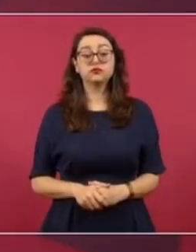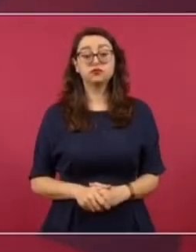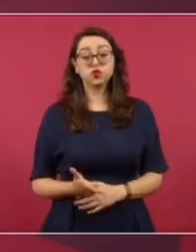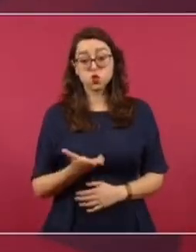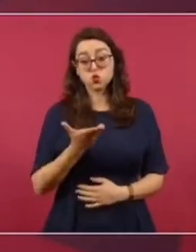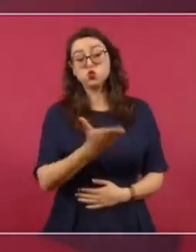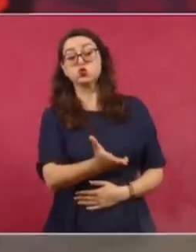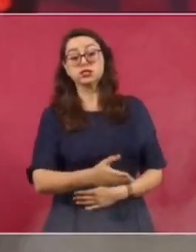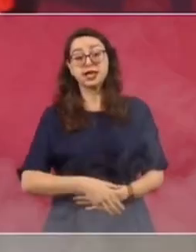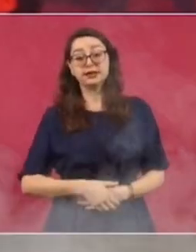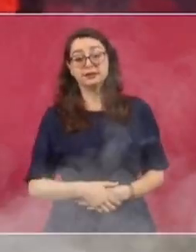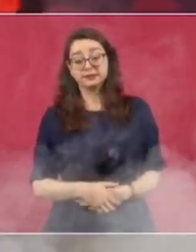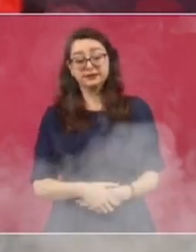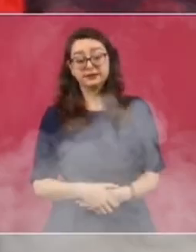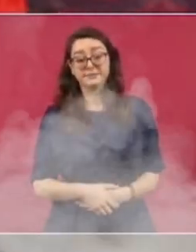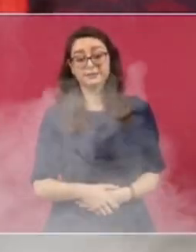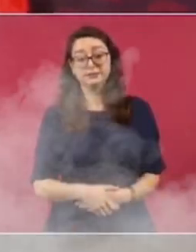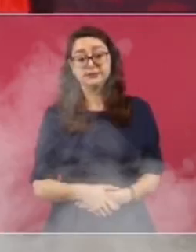¿Usted